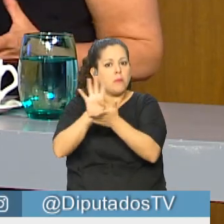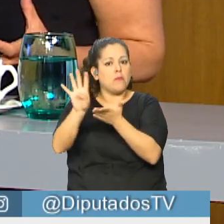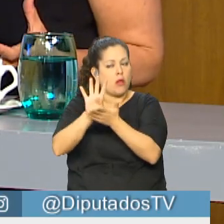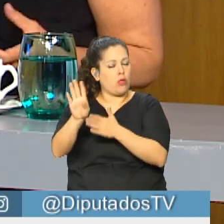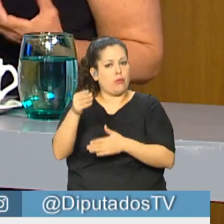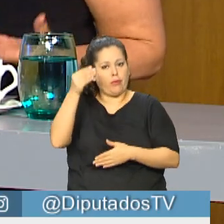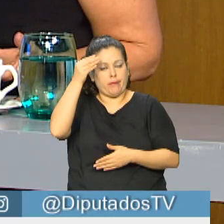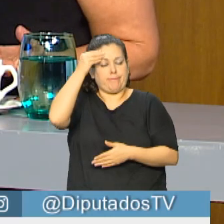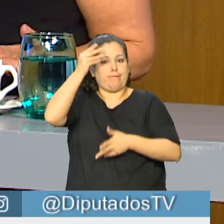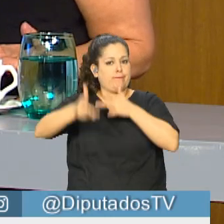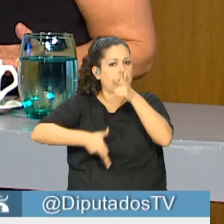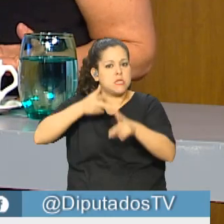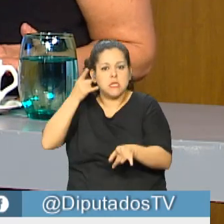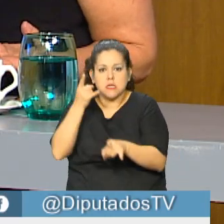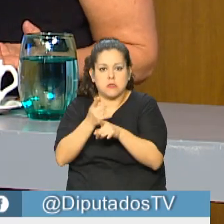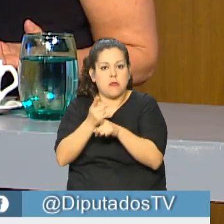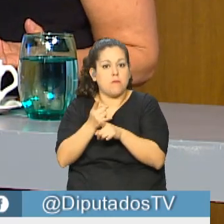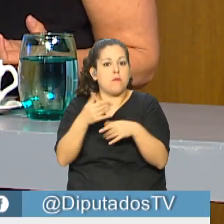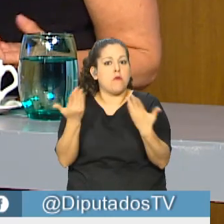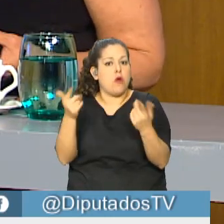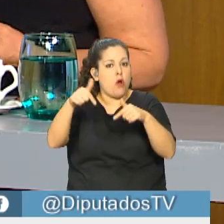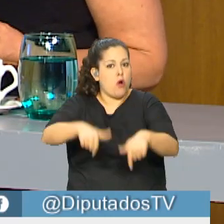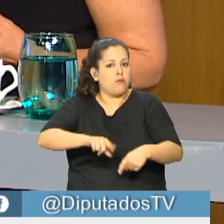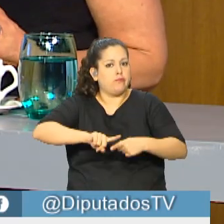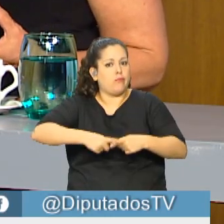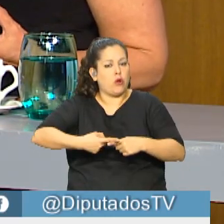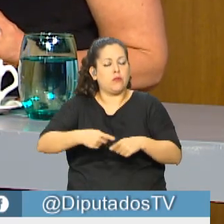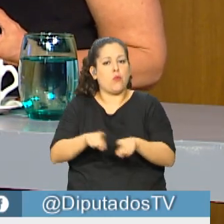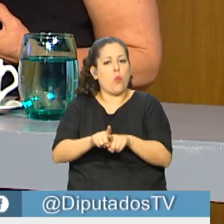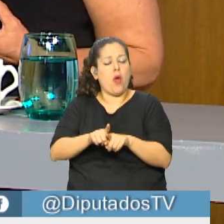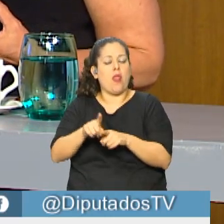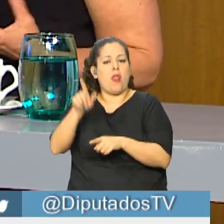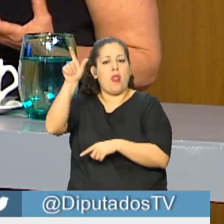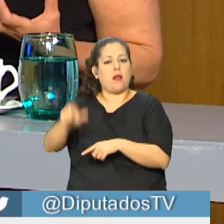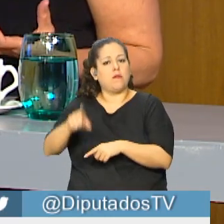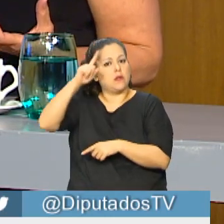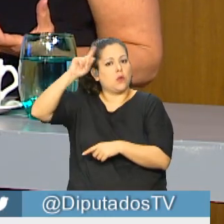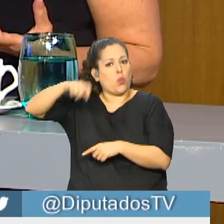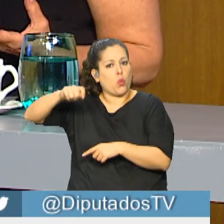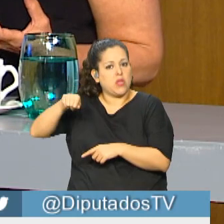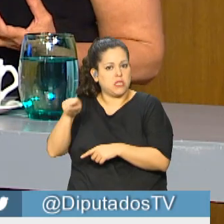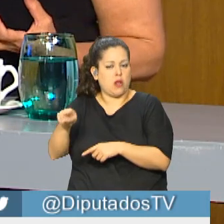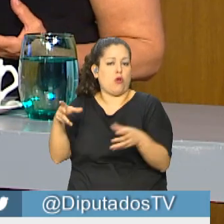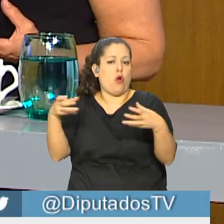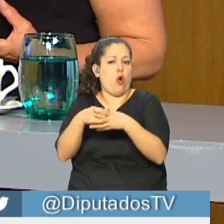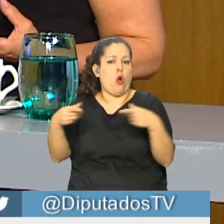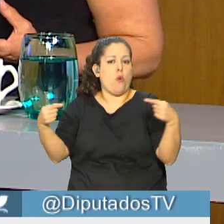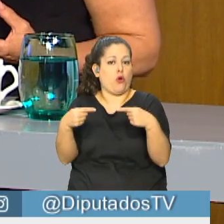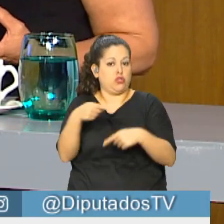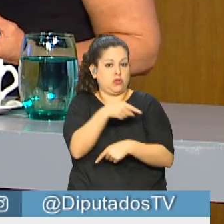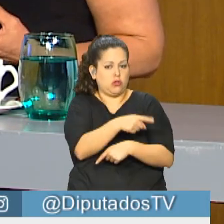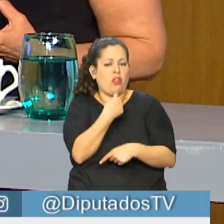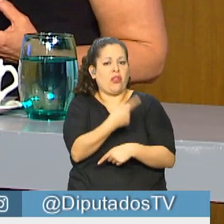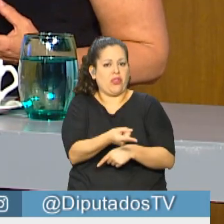Desde lo político, hoy mismo estamos asistiendo a cómo referentes judiciales del hoy partido de oposición está hablando de